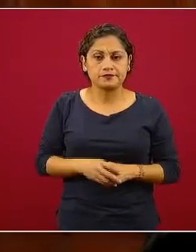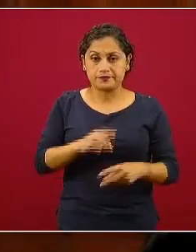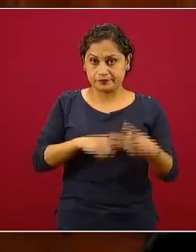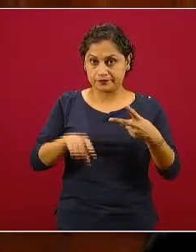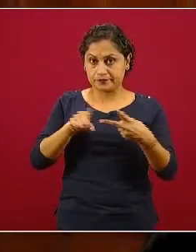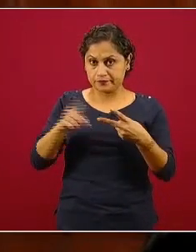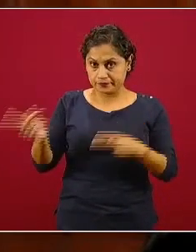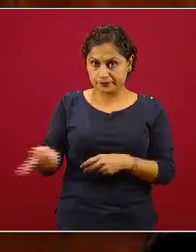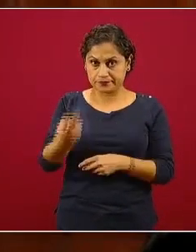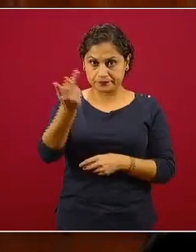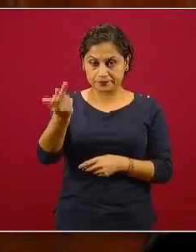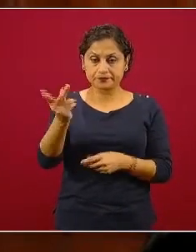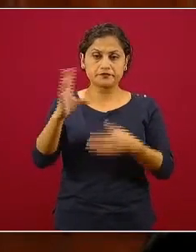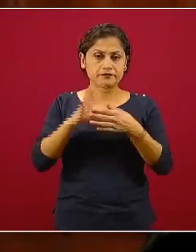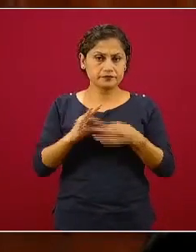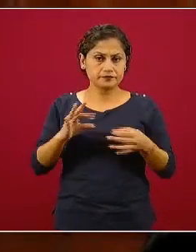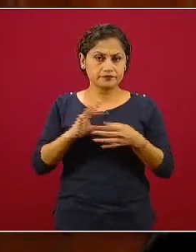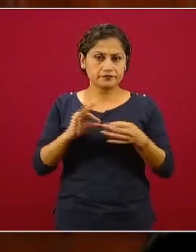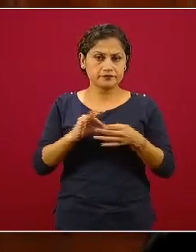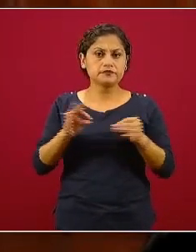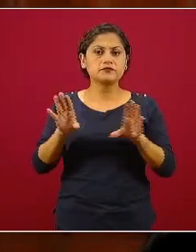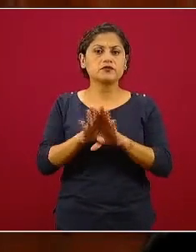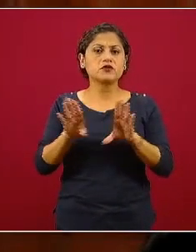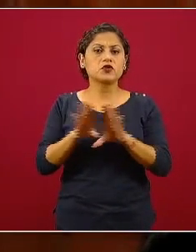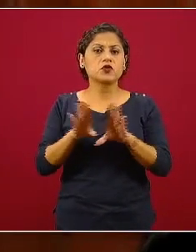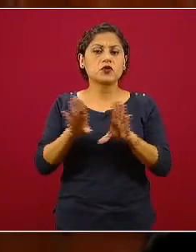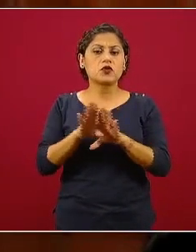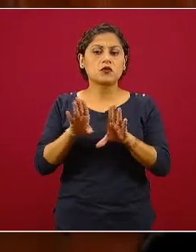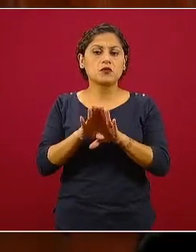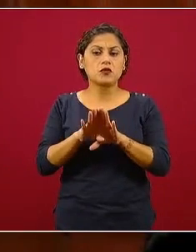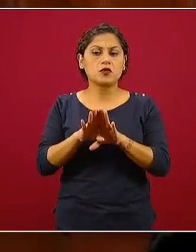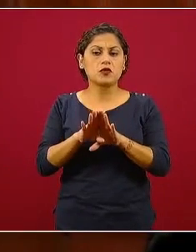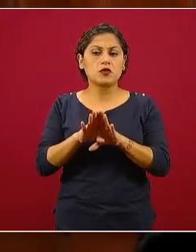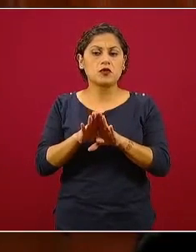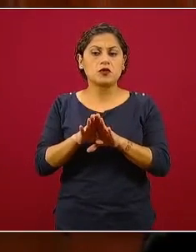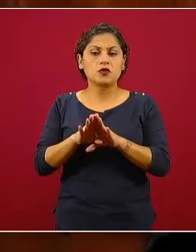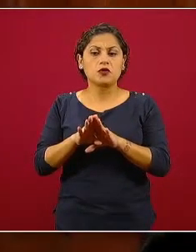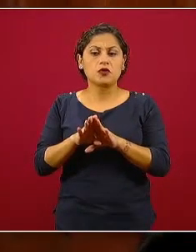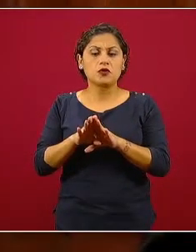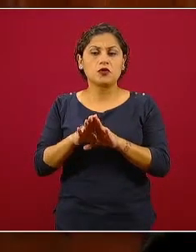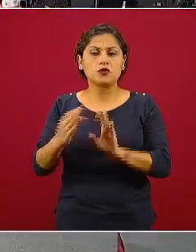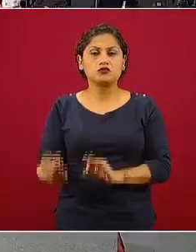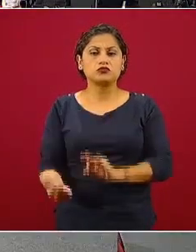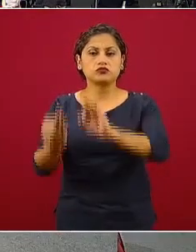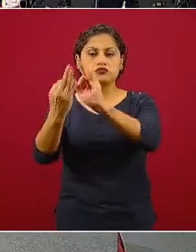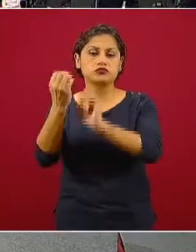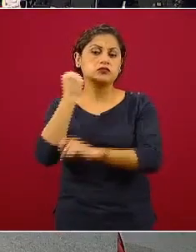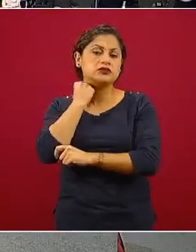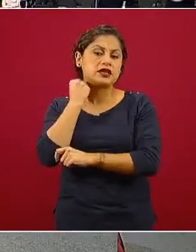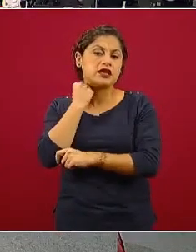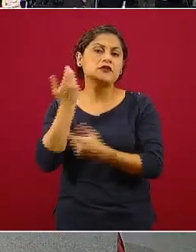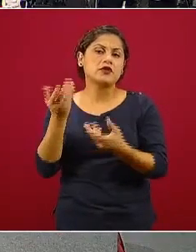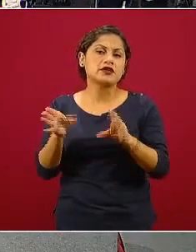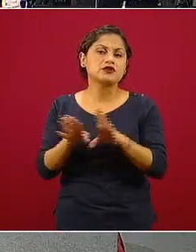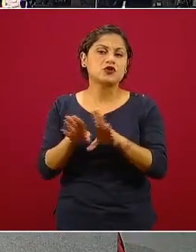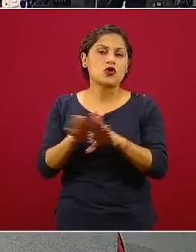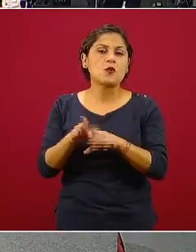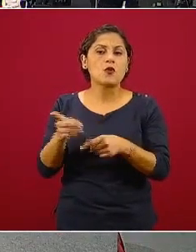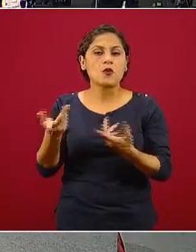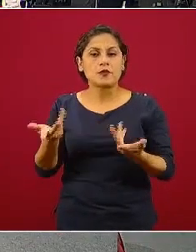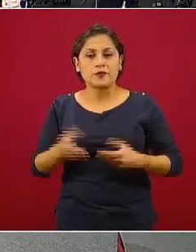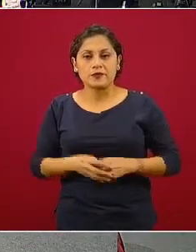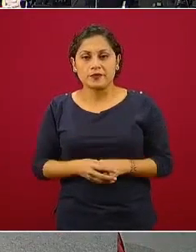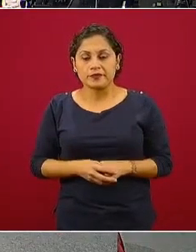nos platique un poquito cómo le fue en la comparecencia con los senadores. Muchísimas gracias. Con mucho gusto, con mucho